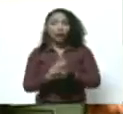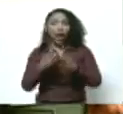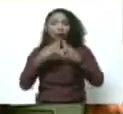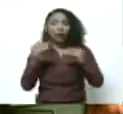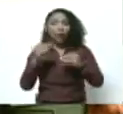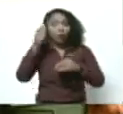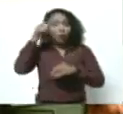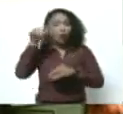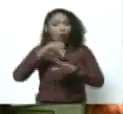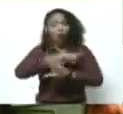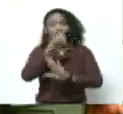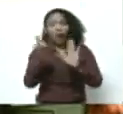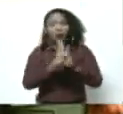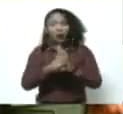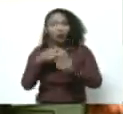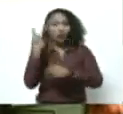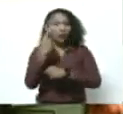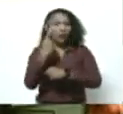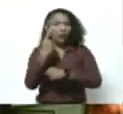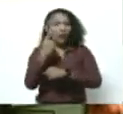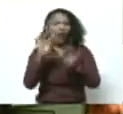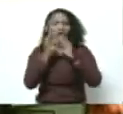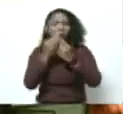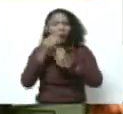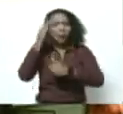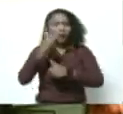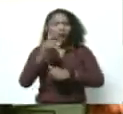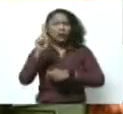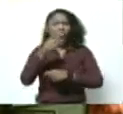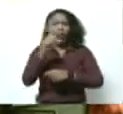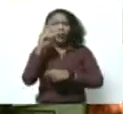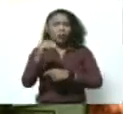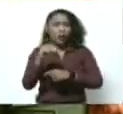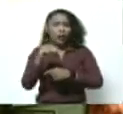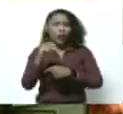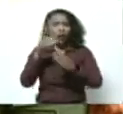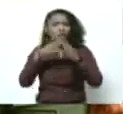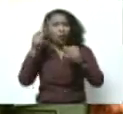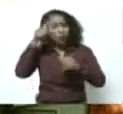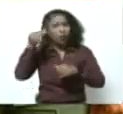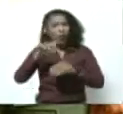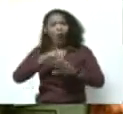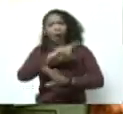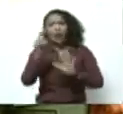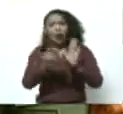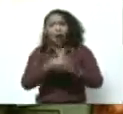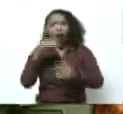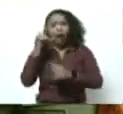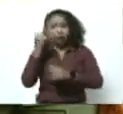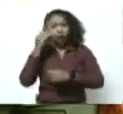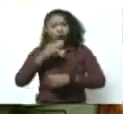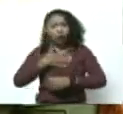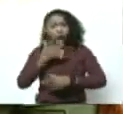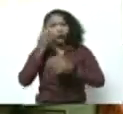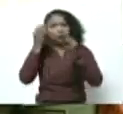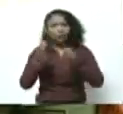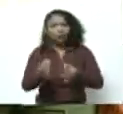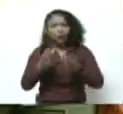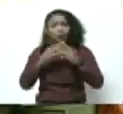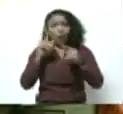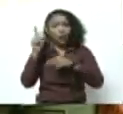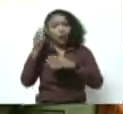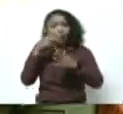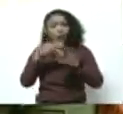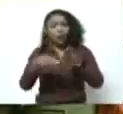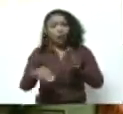a todo el pueblo en general, no solo a la familia militar, sino todo el pueblo general. Tenga la seguridad, doctor, que todo este